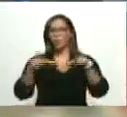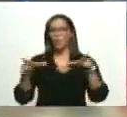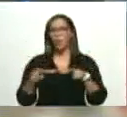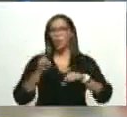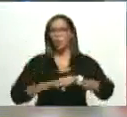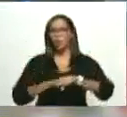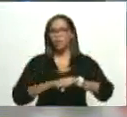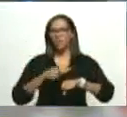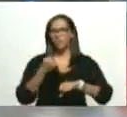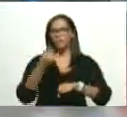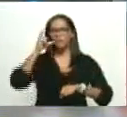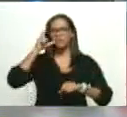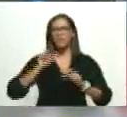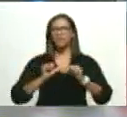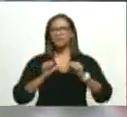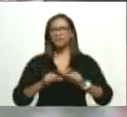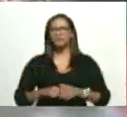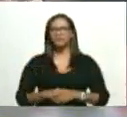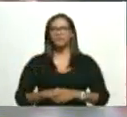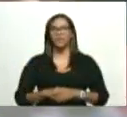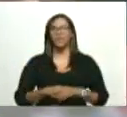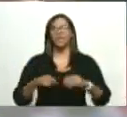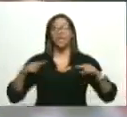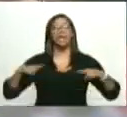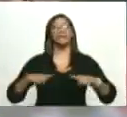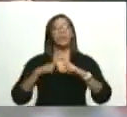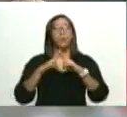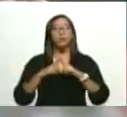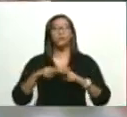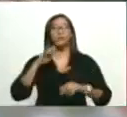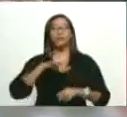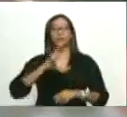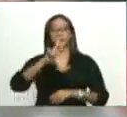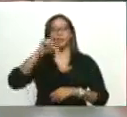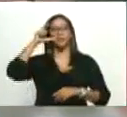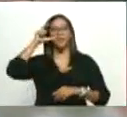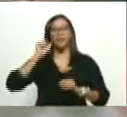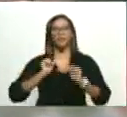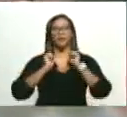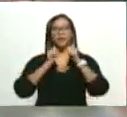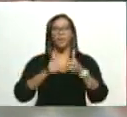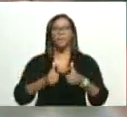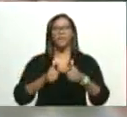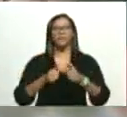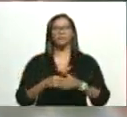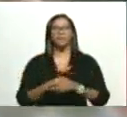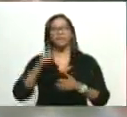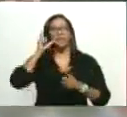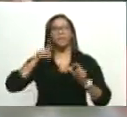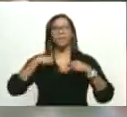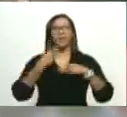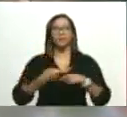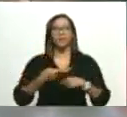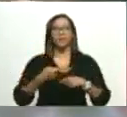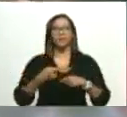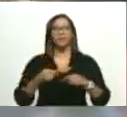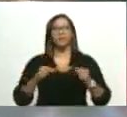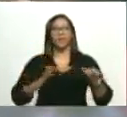hora y cuántos días va a durar? Bueno, este encuentro durará 3 días, comienza, como decíamos, el día de mañana en el